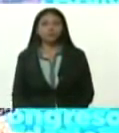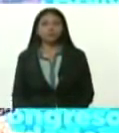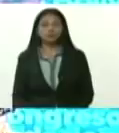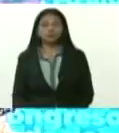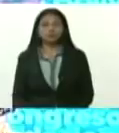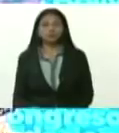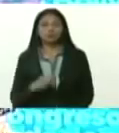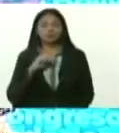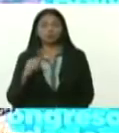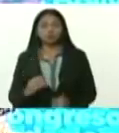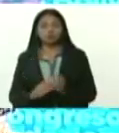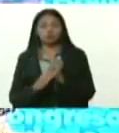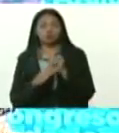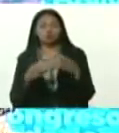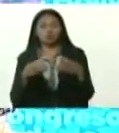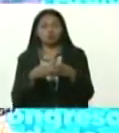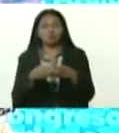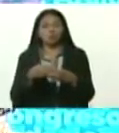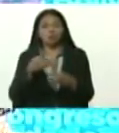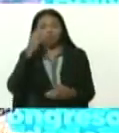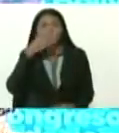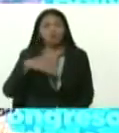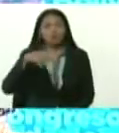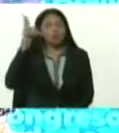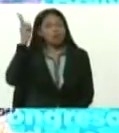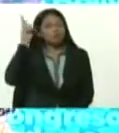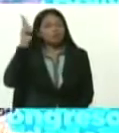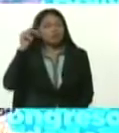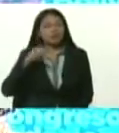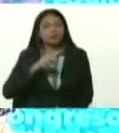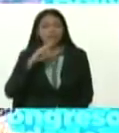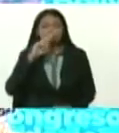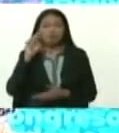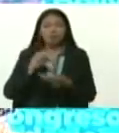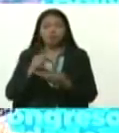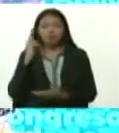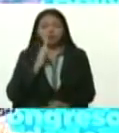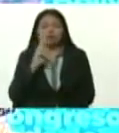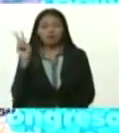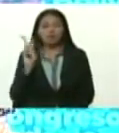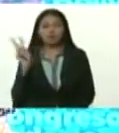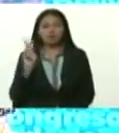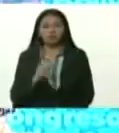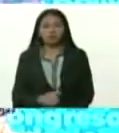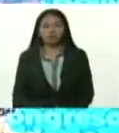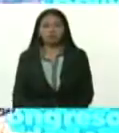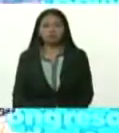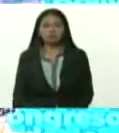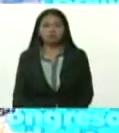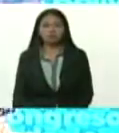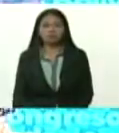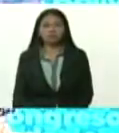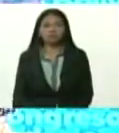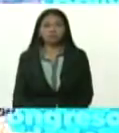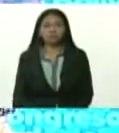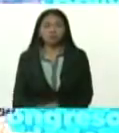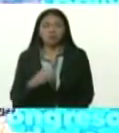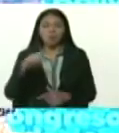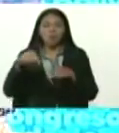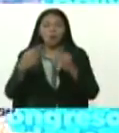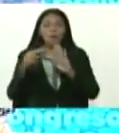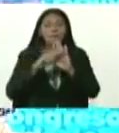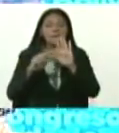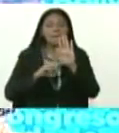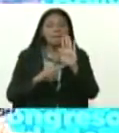Nosotros, delegados y delegadas de los pueblos indígenas de la República Bolivariana de Venezuela. Los siguientes